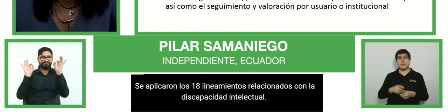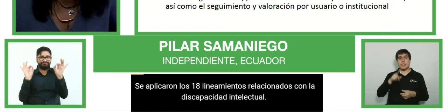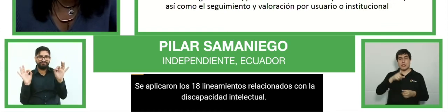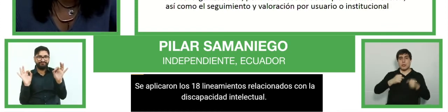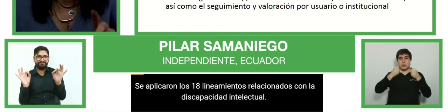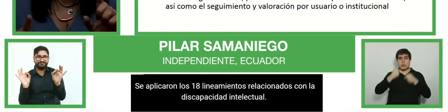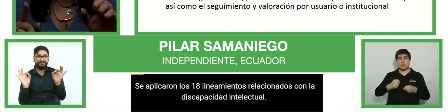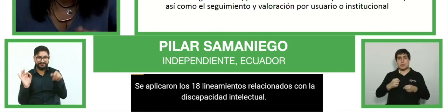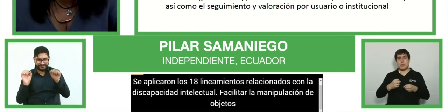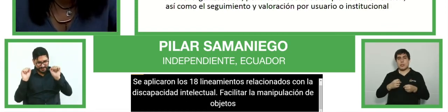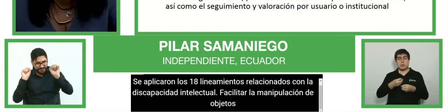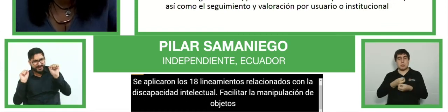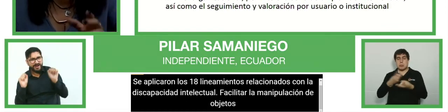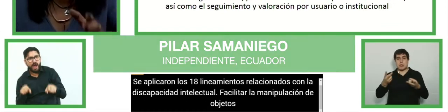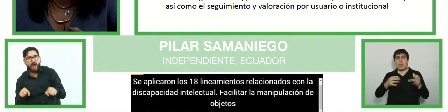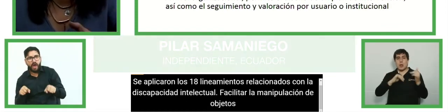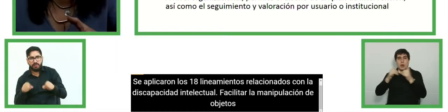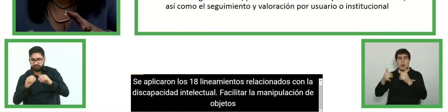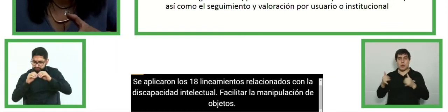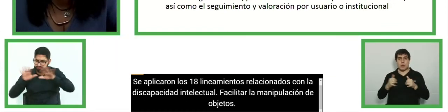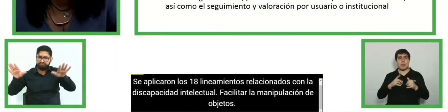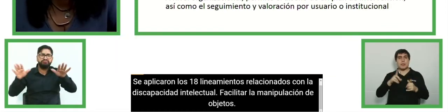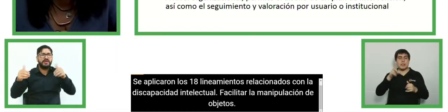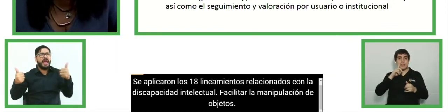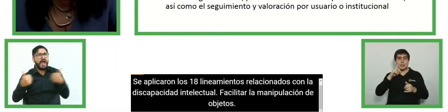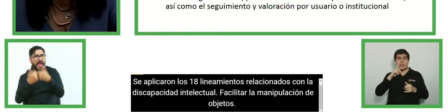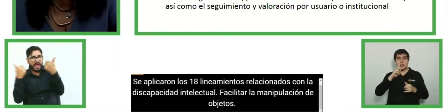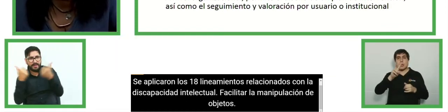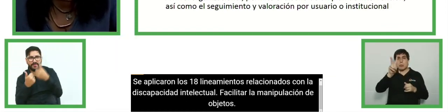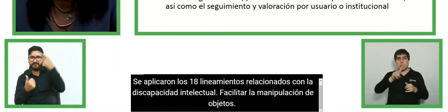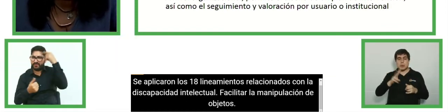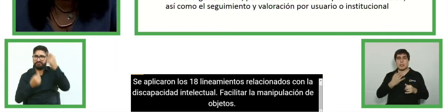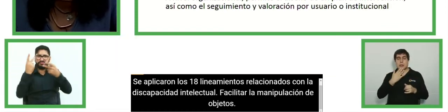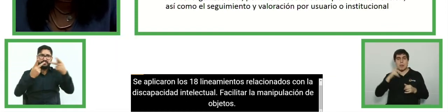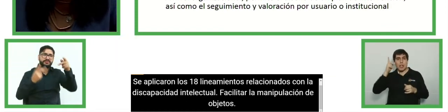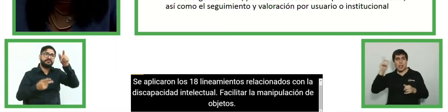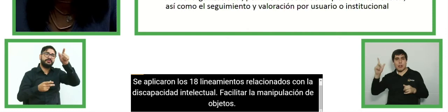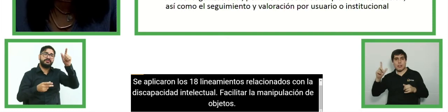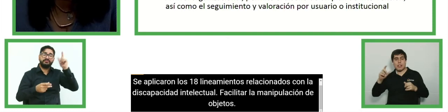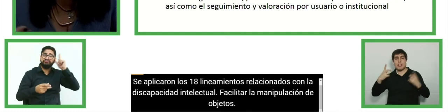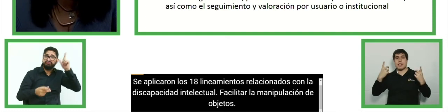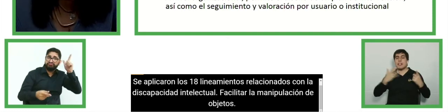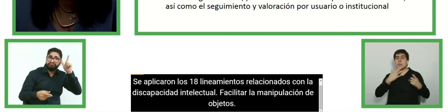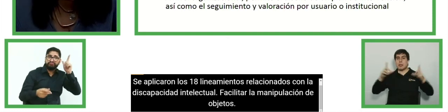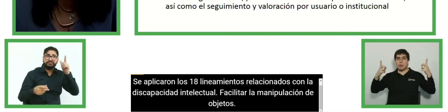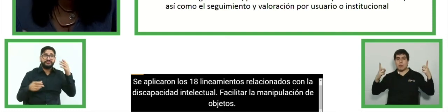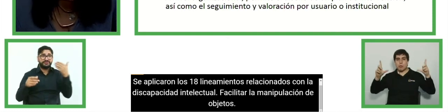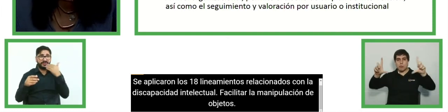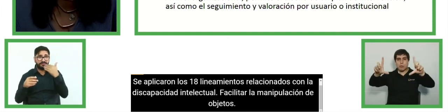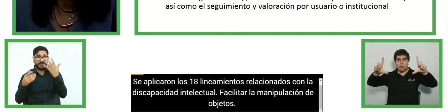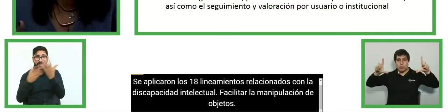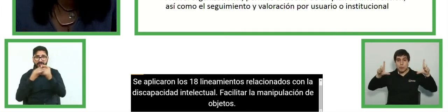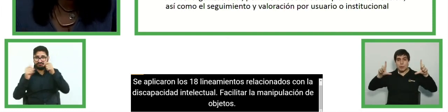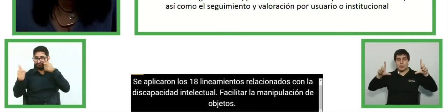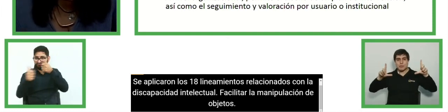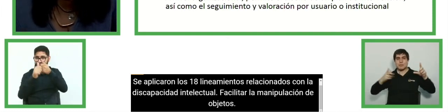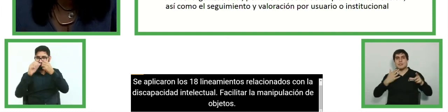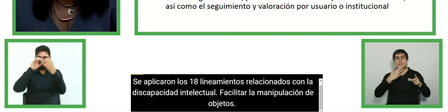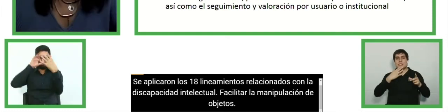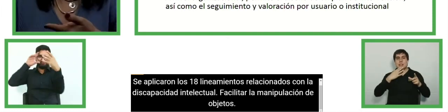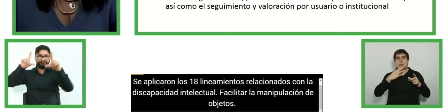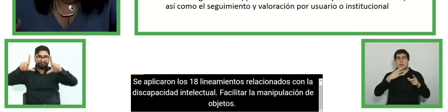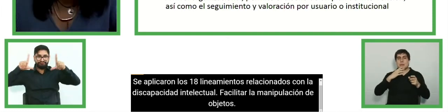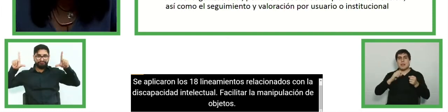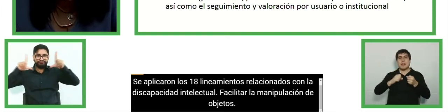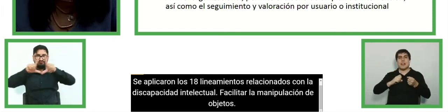uso libre. Los videojuegos cuentan con opciones de lectura, audio y ampliación de imagen. Permite configurar las propiedades de los juegos